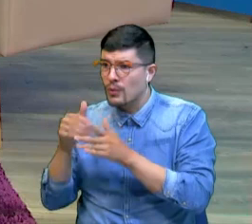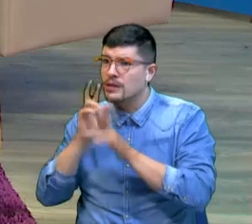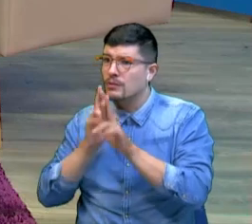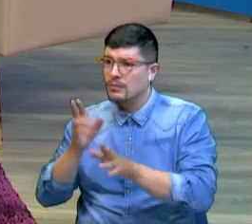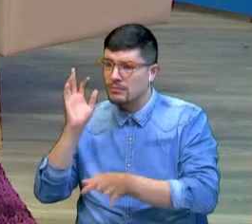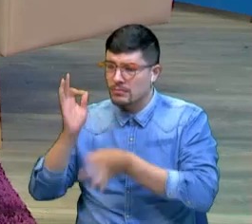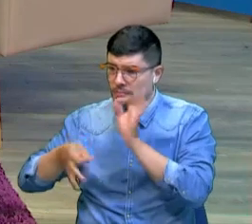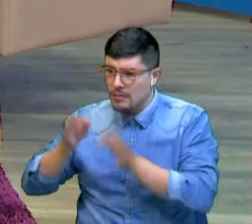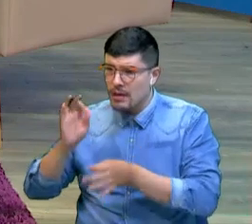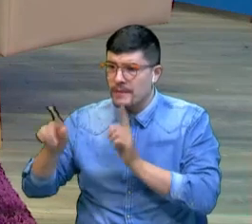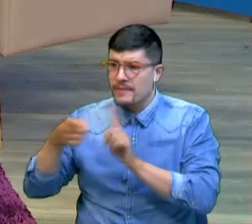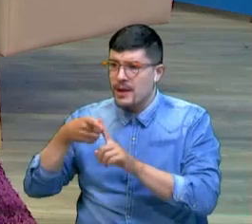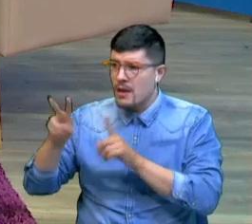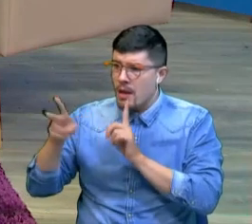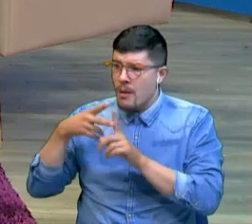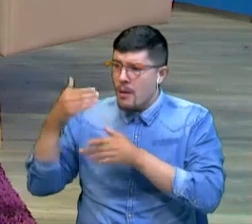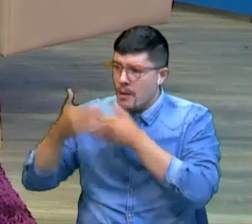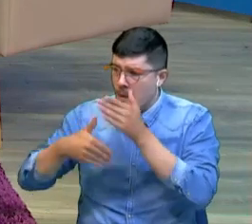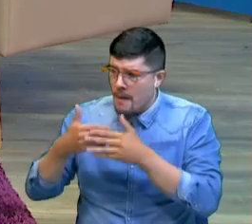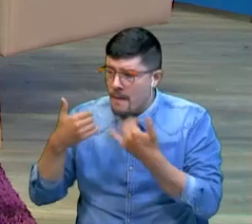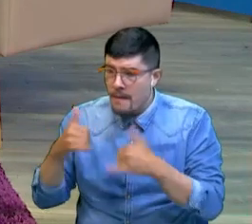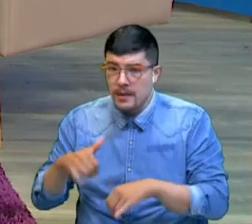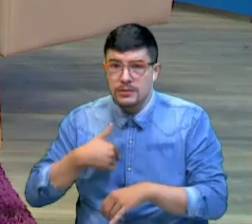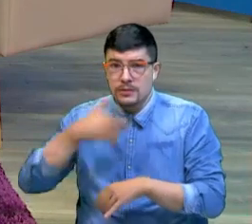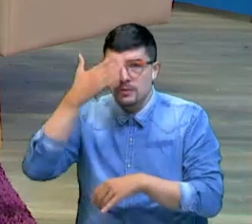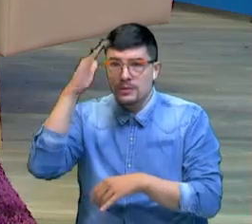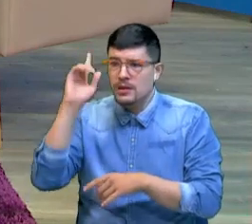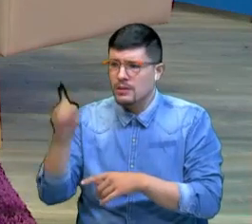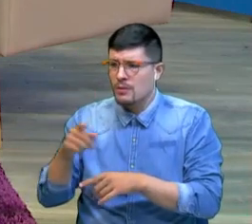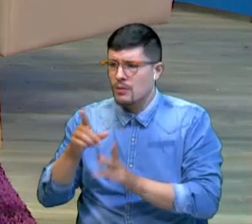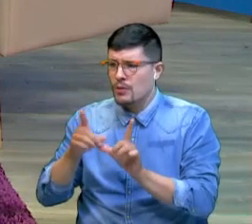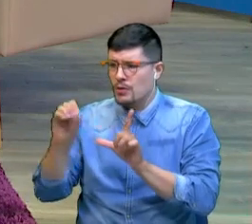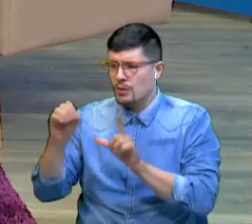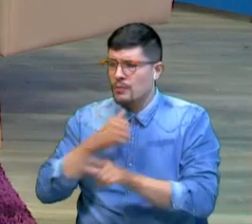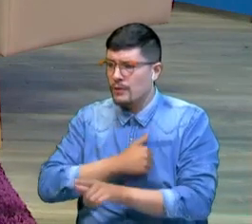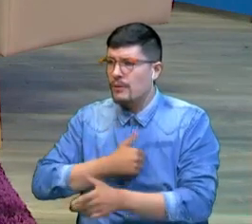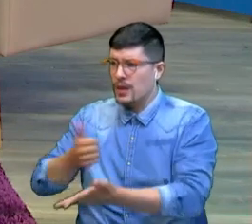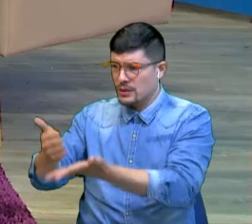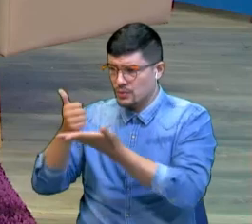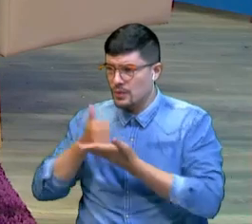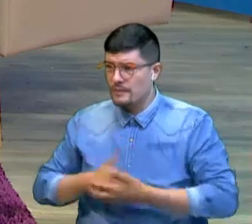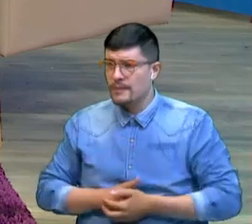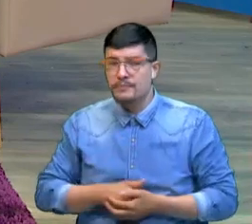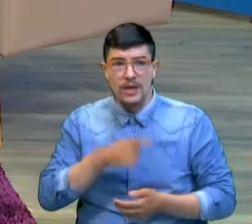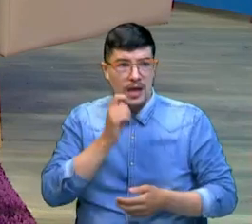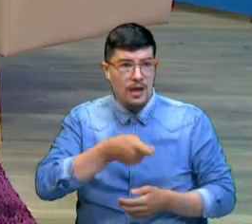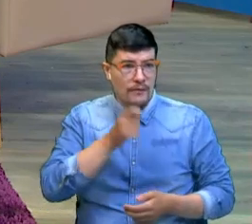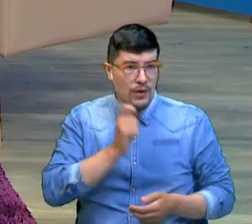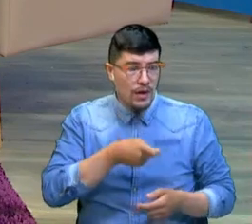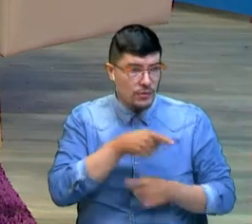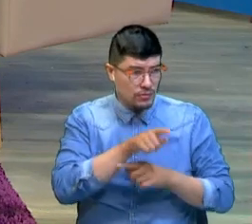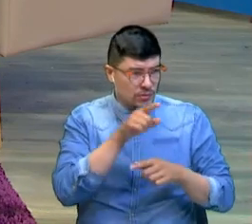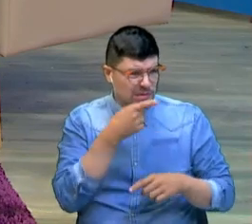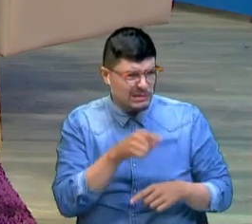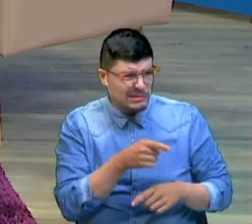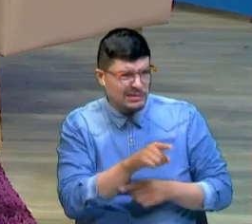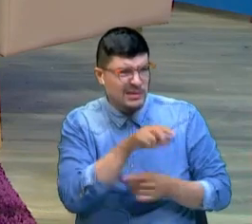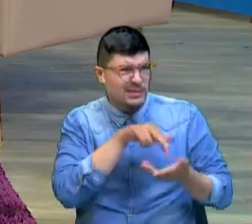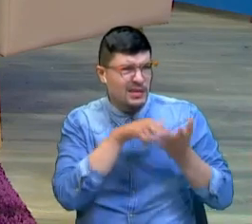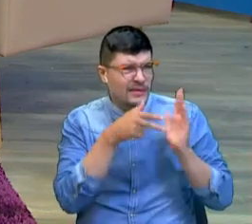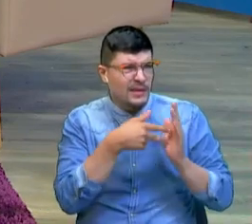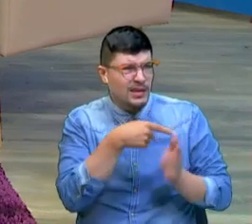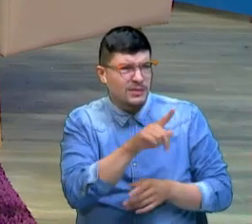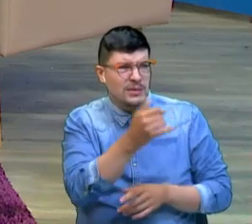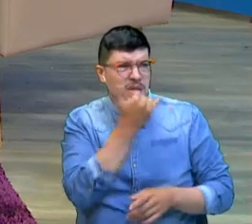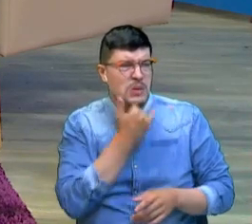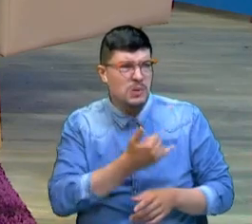y todo en primera y segunda instancia. No sé en qué me puede ayudar, doctor. Abogado, ¿podría tratarse de un